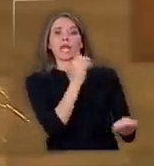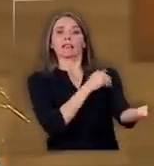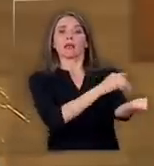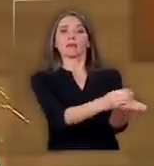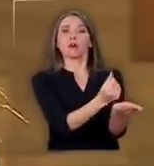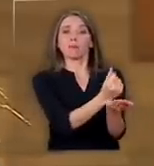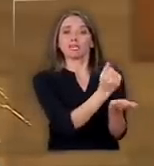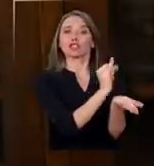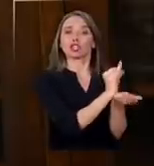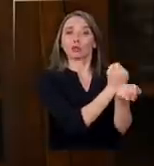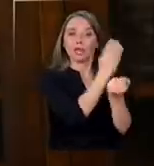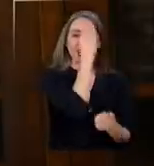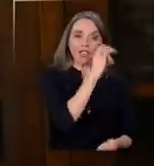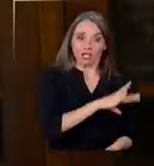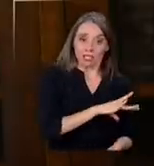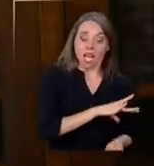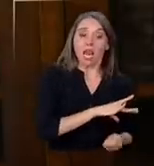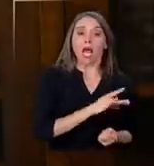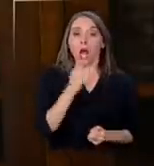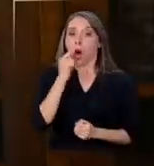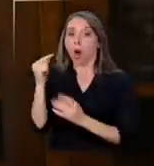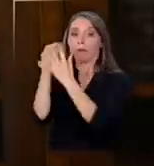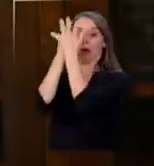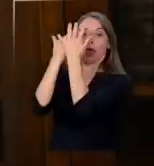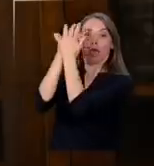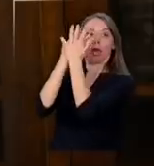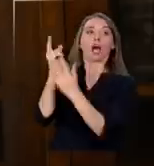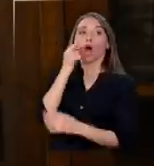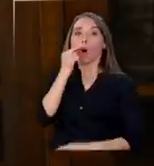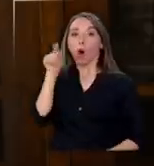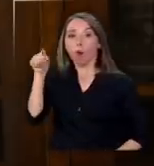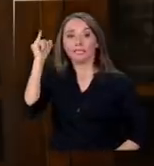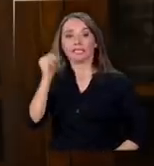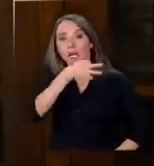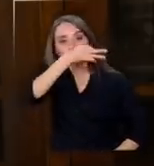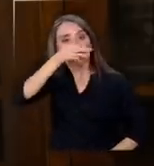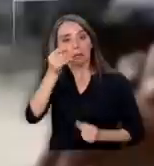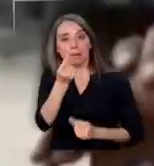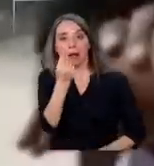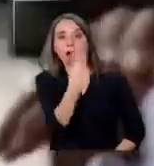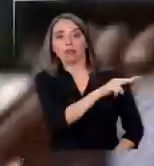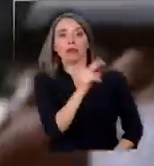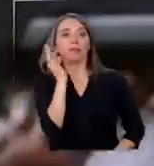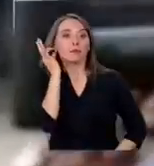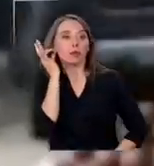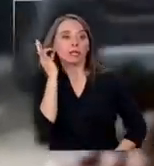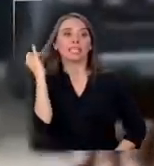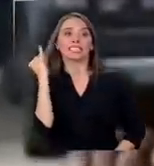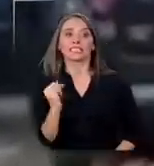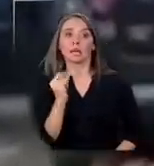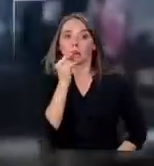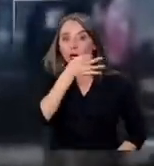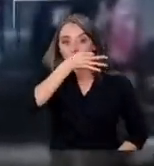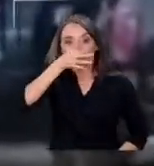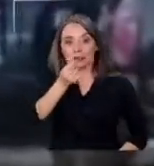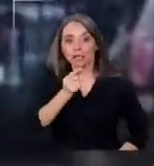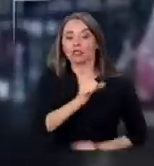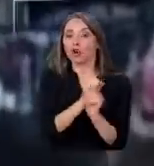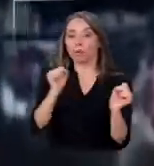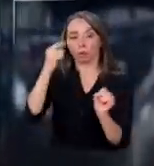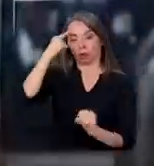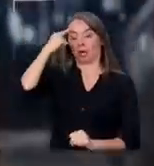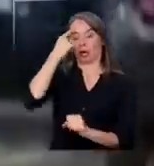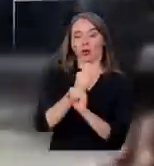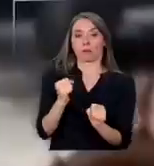que la engatusó. Claramente este tipo siempre tuvo el interés de la plata. Siempre. Porque a mí no me cabe en la cabeza